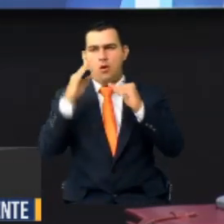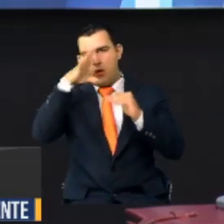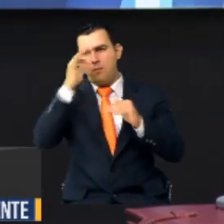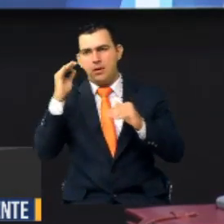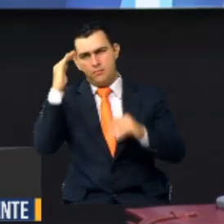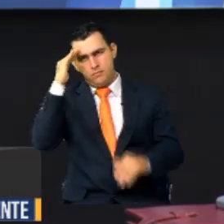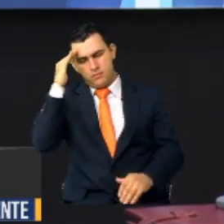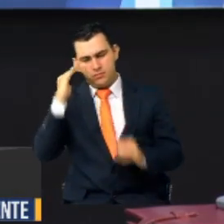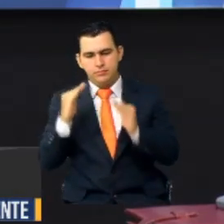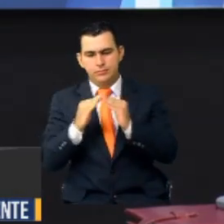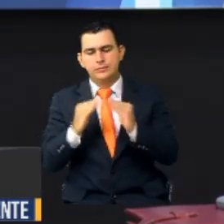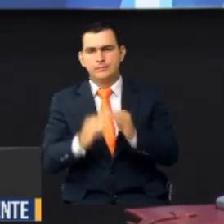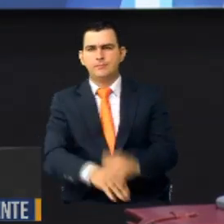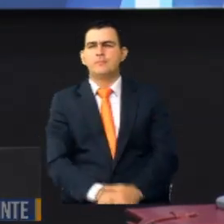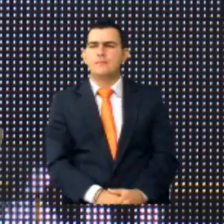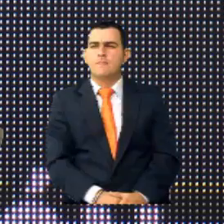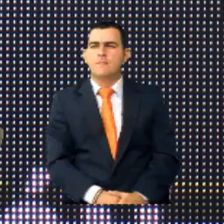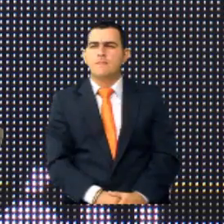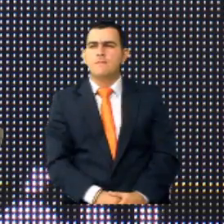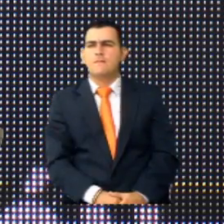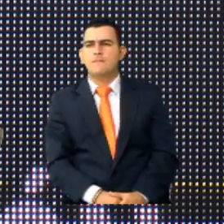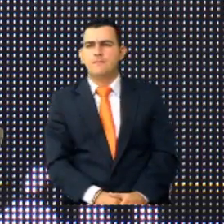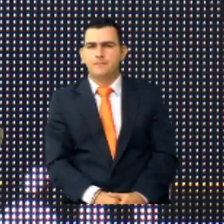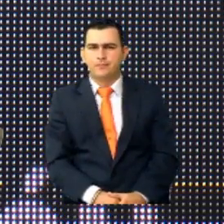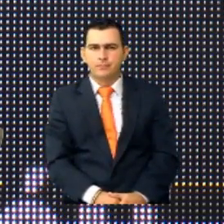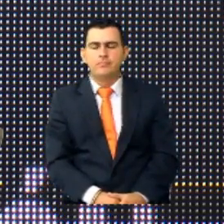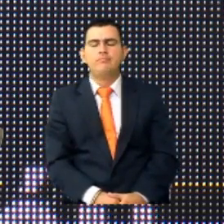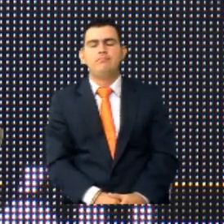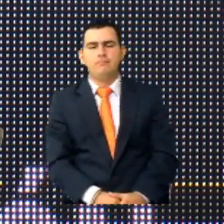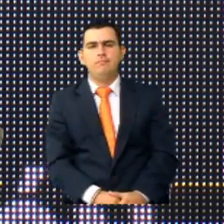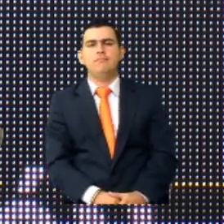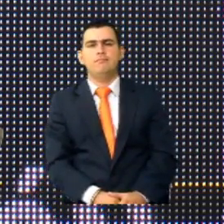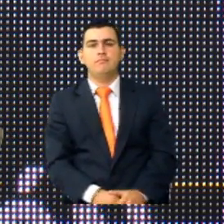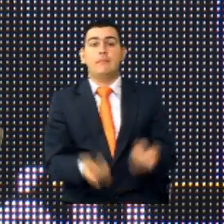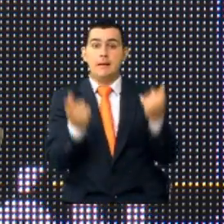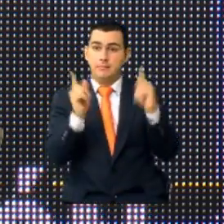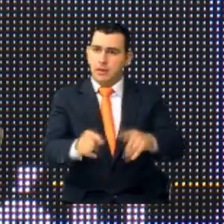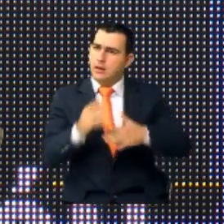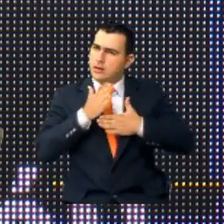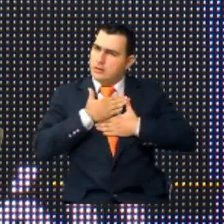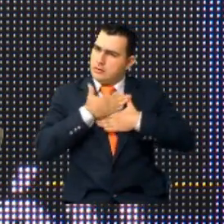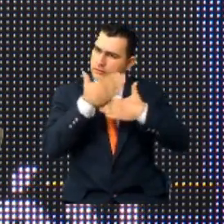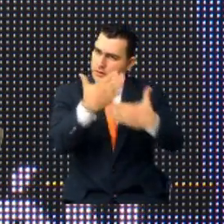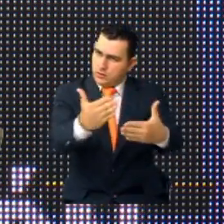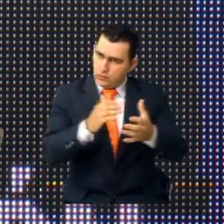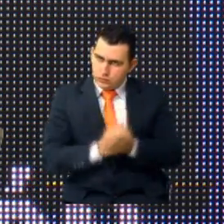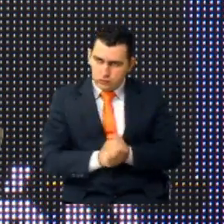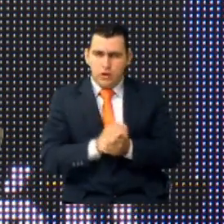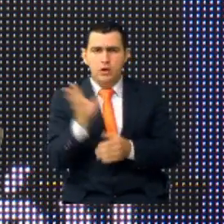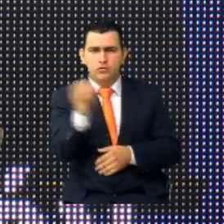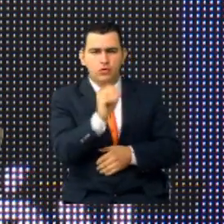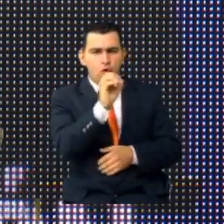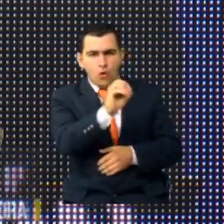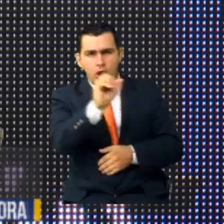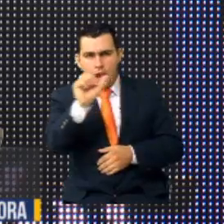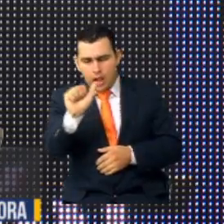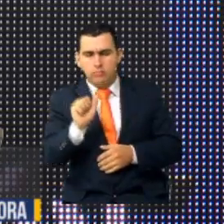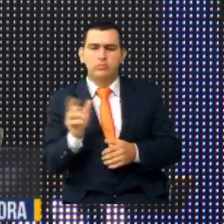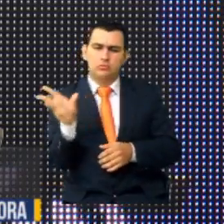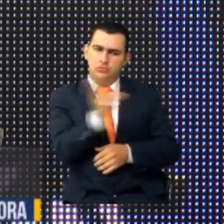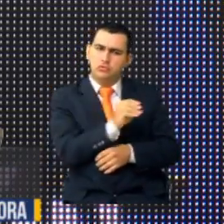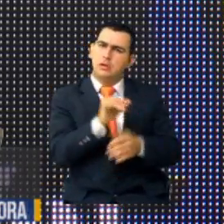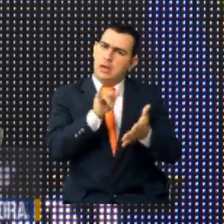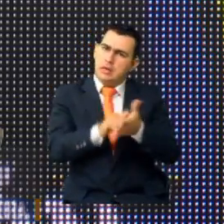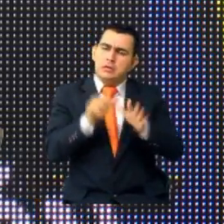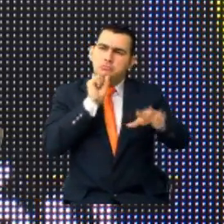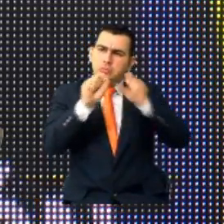Alianza Social Independiente. De igual forma, nosotros saludamos al equipo de periodistas que esta noche son los encargados de realizar las